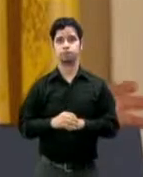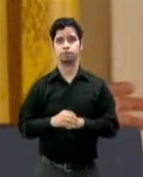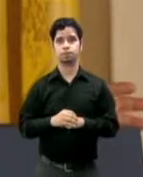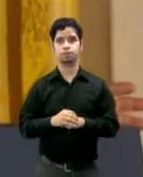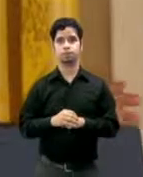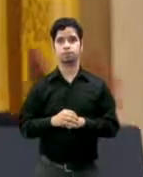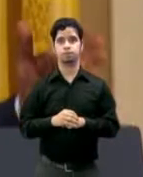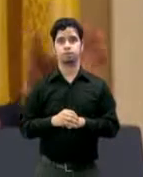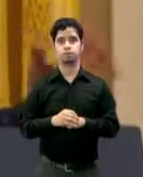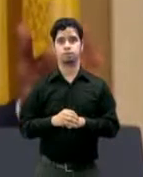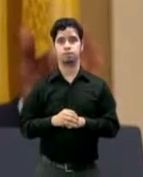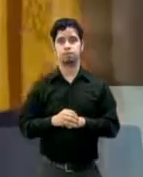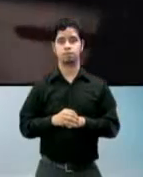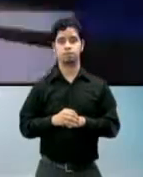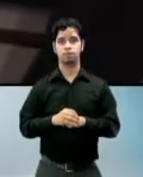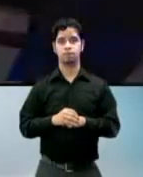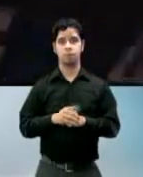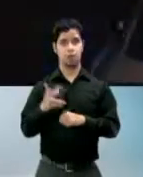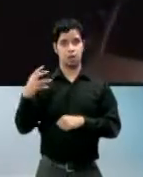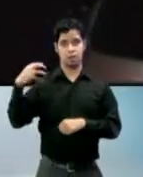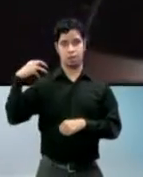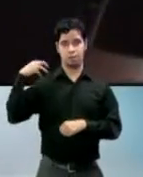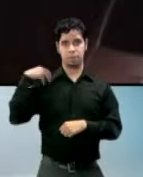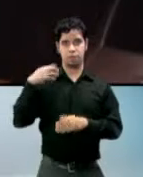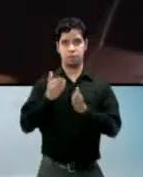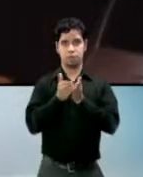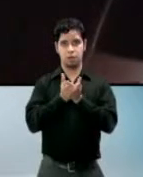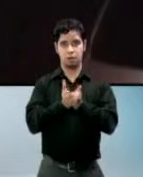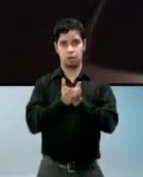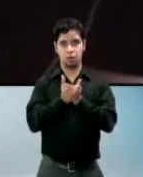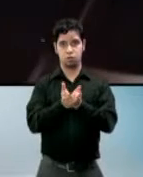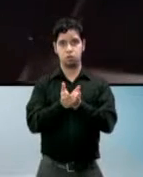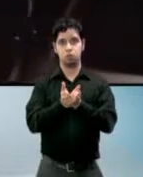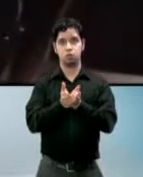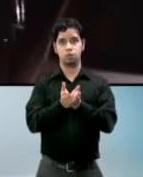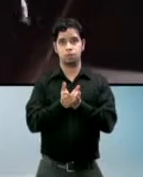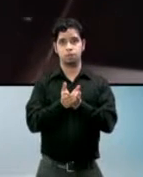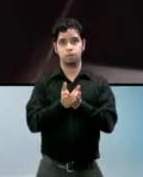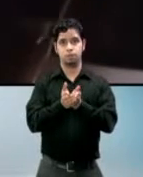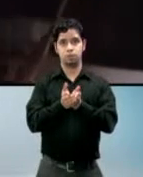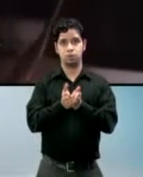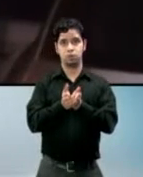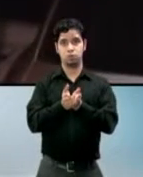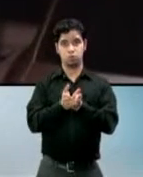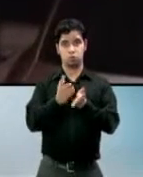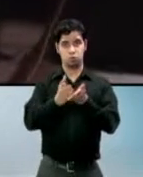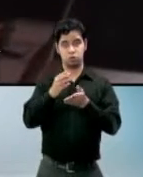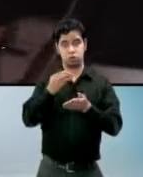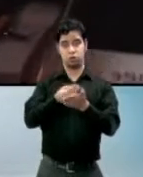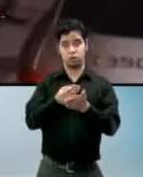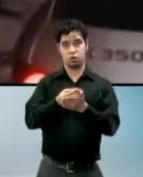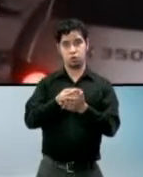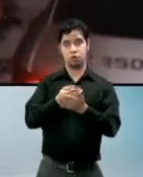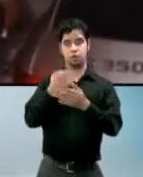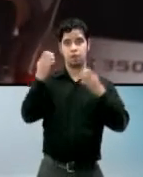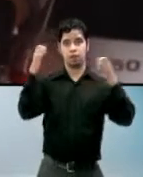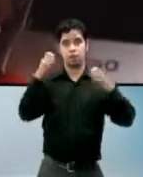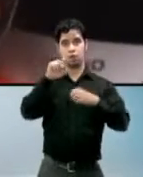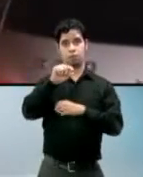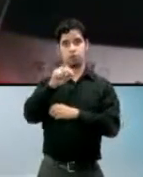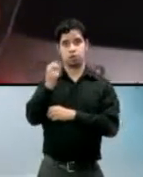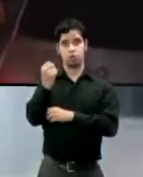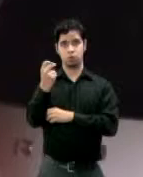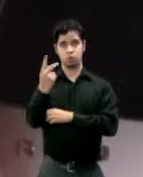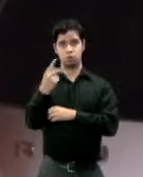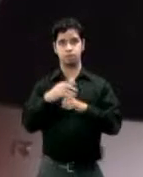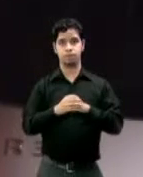en Italia, el capitán del barco crucero Costa Concordia, que zozobró en enero de 2012, tomó el estrado